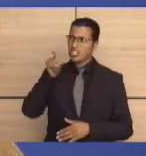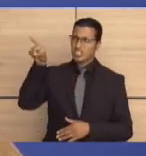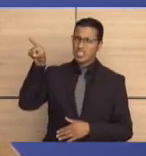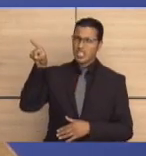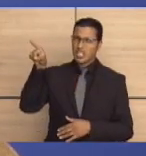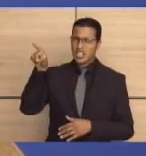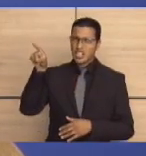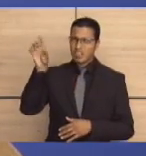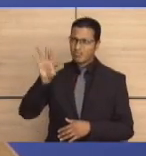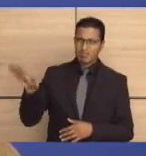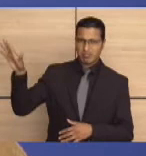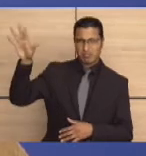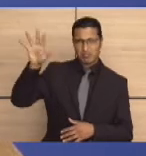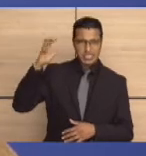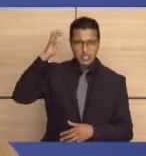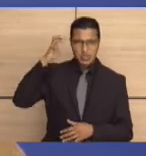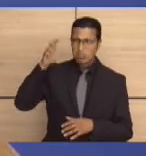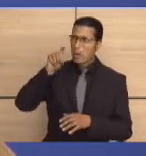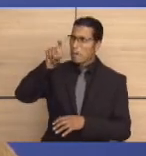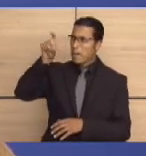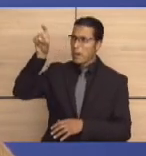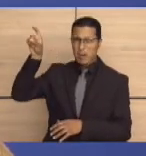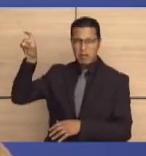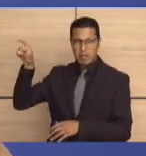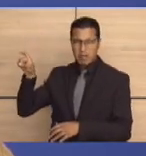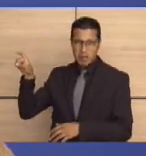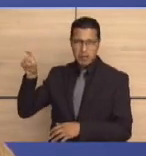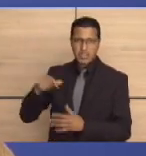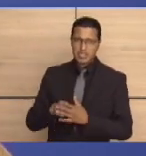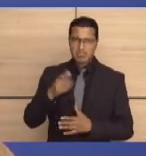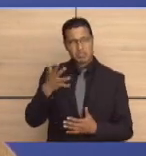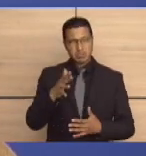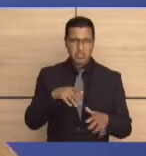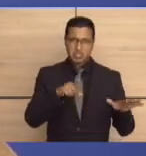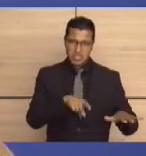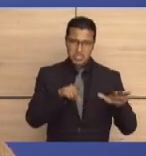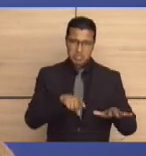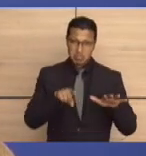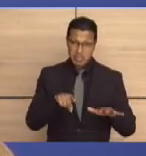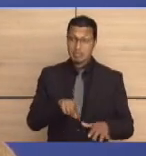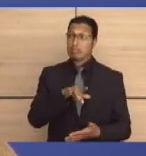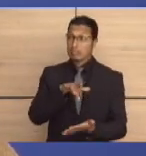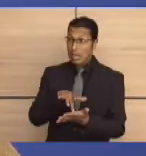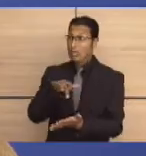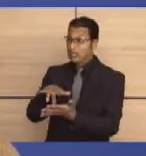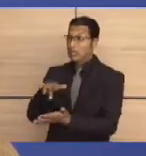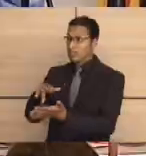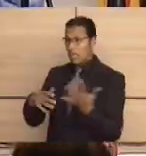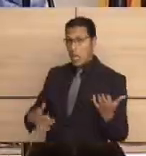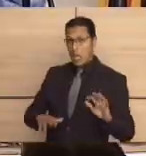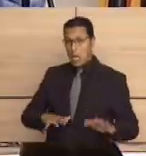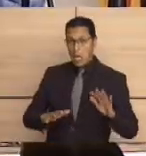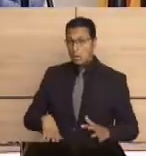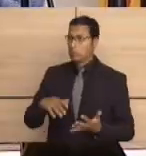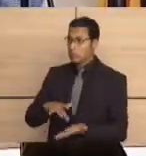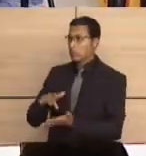que viajamos por varios países, duramos casi 6 meses de gira. 6 meses de gira por la ex